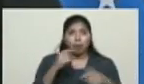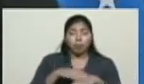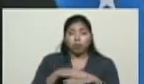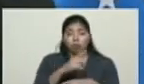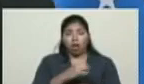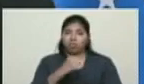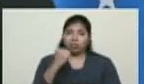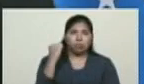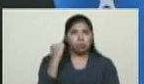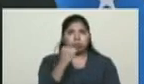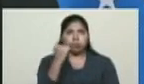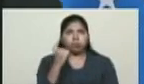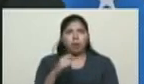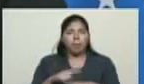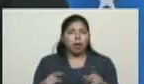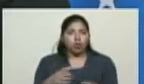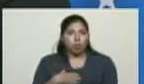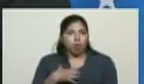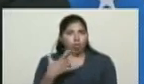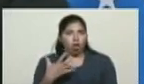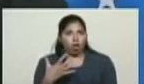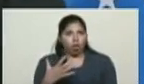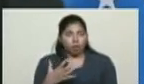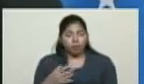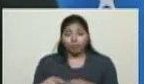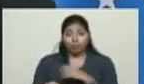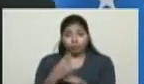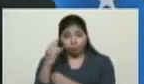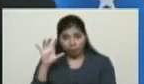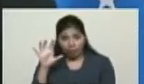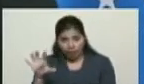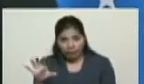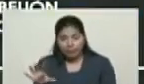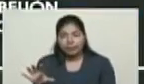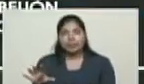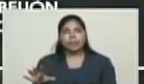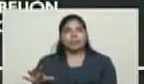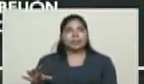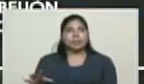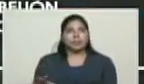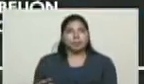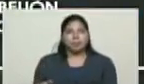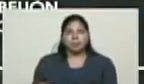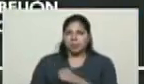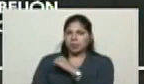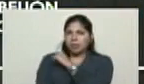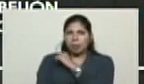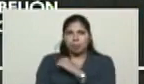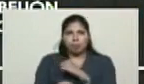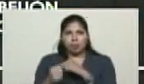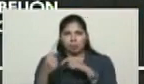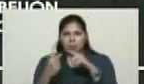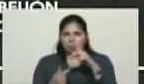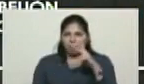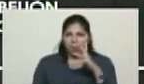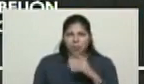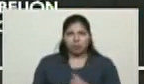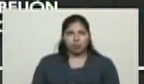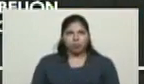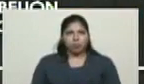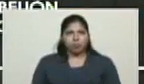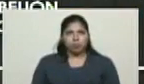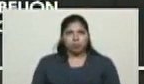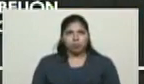en grado de frustración, traición a la patria, instigación a la rebelión, ataque a centinelas e